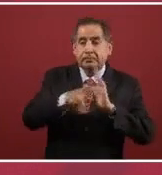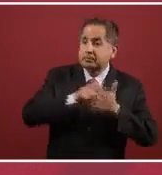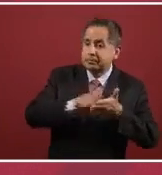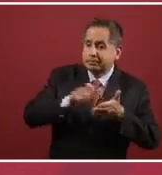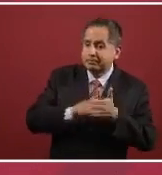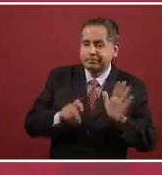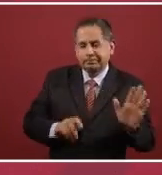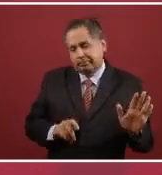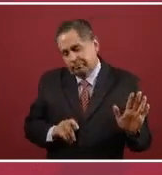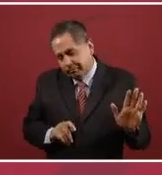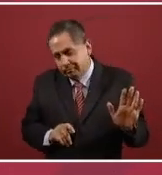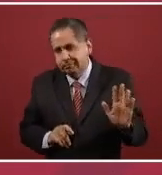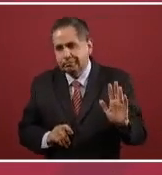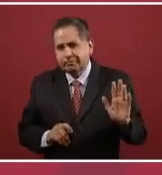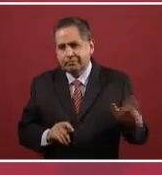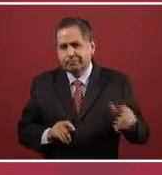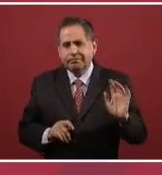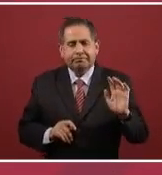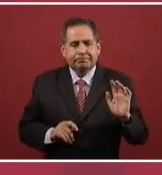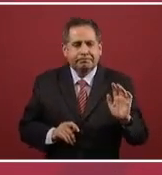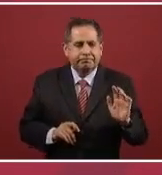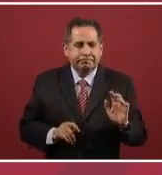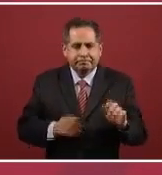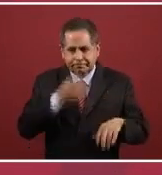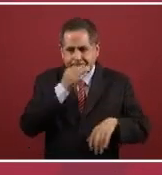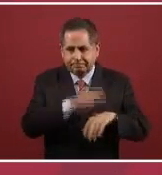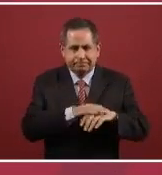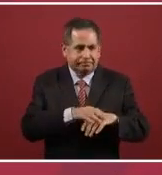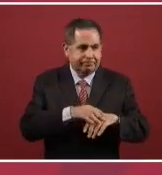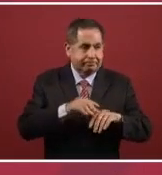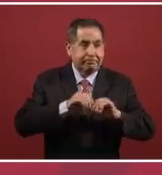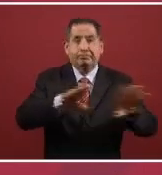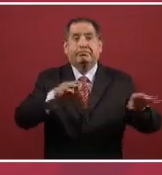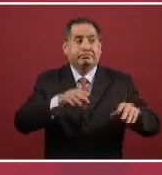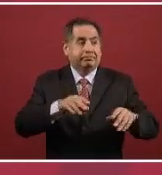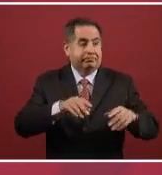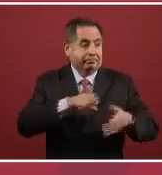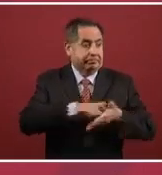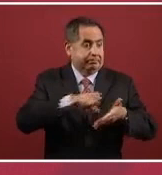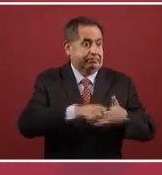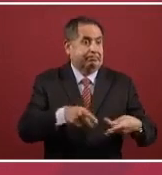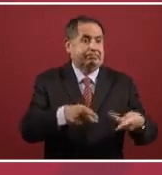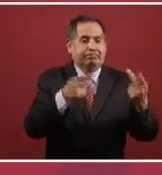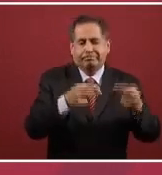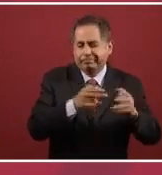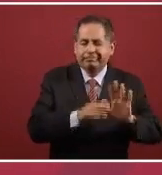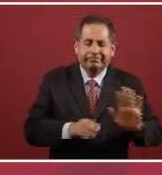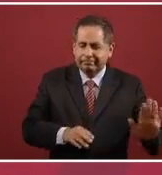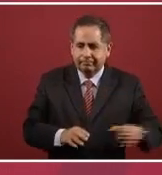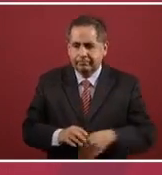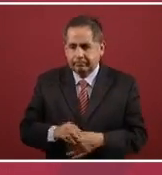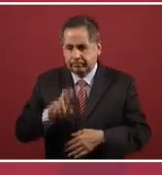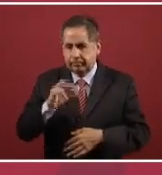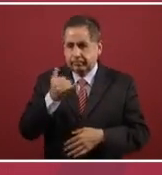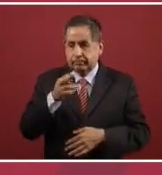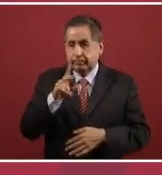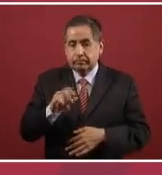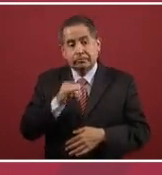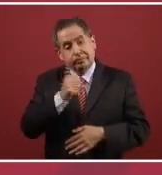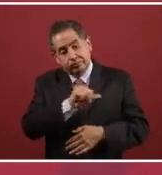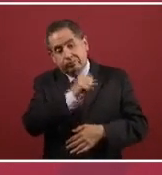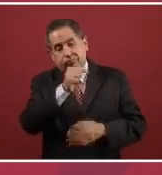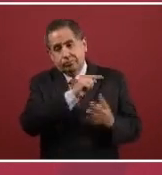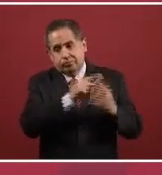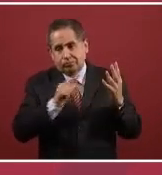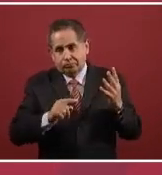periodísticamente pues vamos a decir es nota, ¿no? Y lo que sí tiene Raimundo y algunos otros,